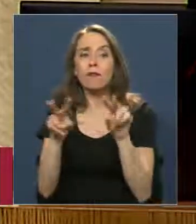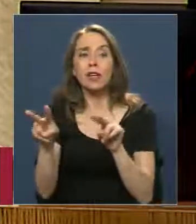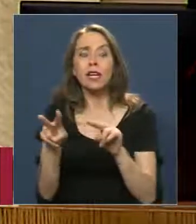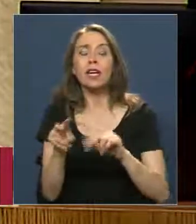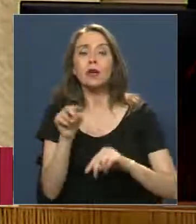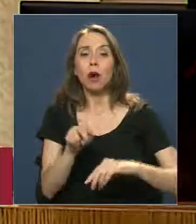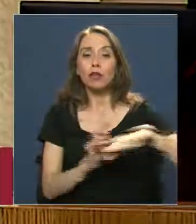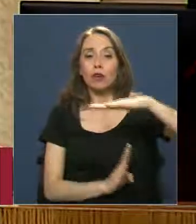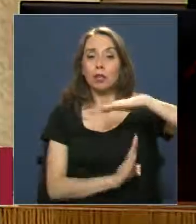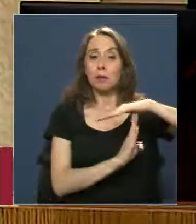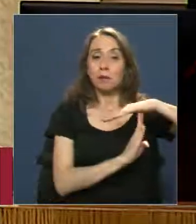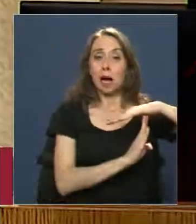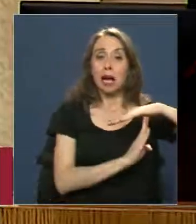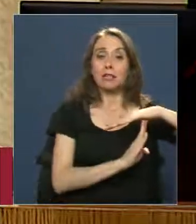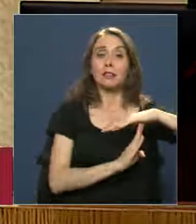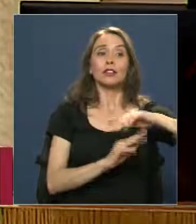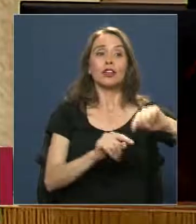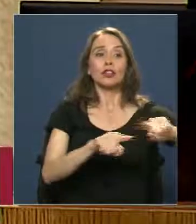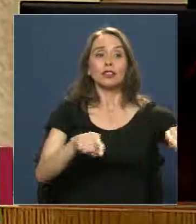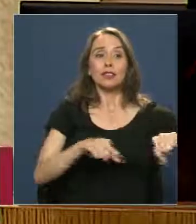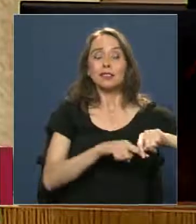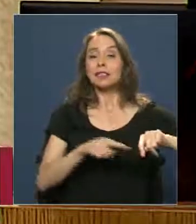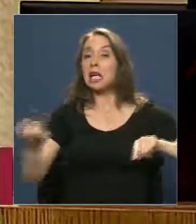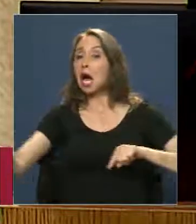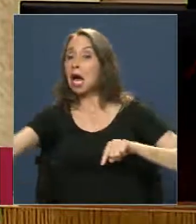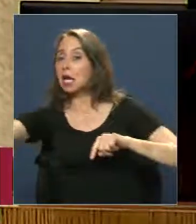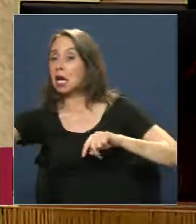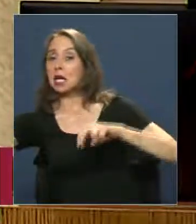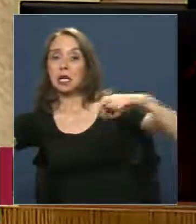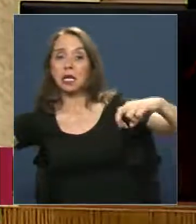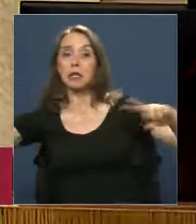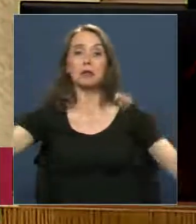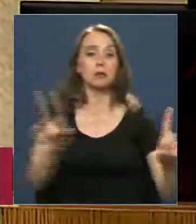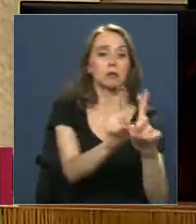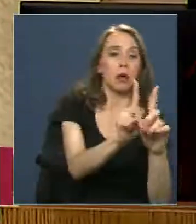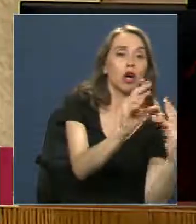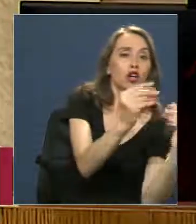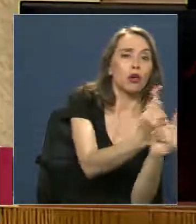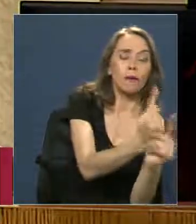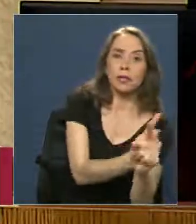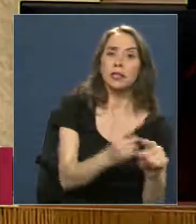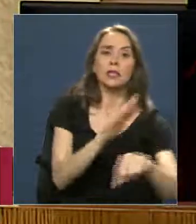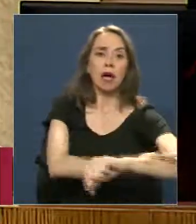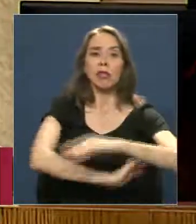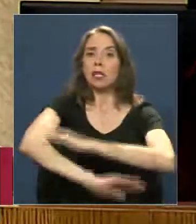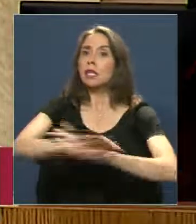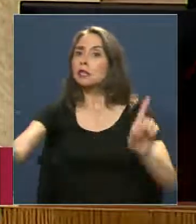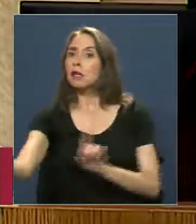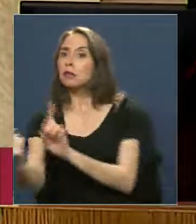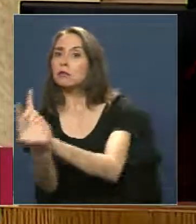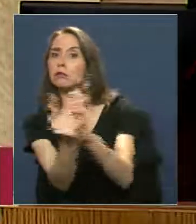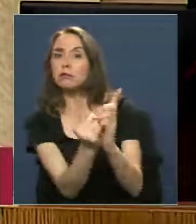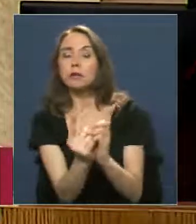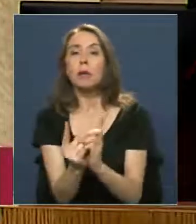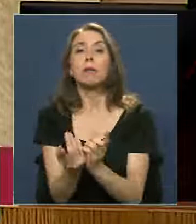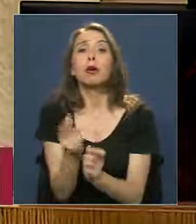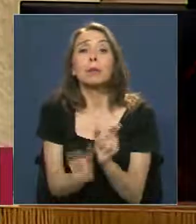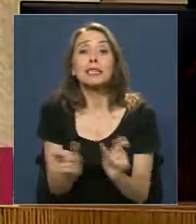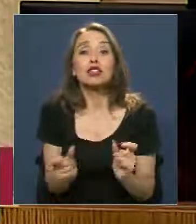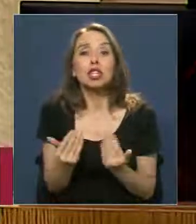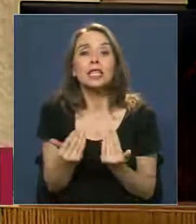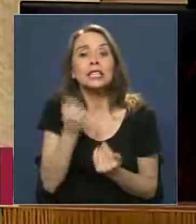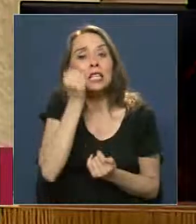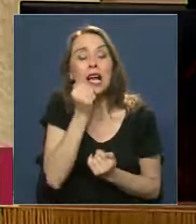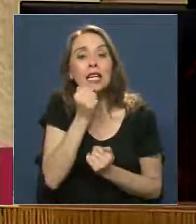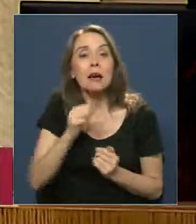pausa en esta zona, de allá salen y se ponen a conversar, de acá también, y veo que esa necesidad de afecto, ese